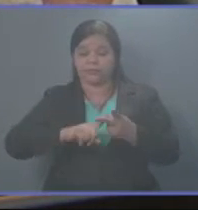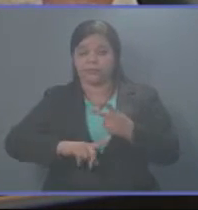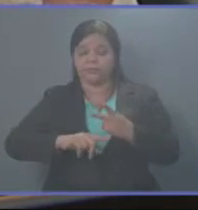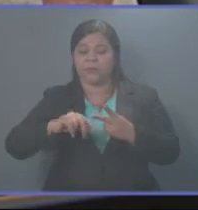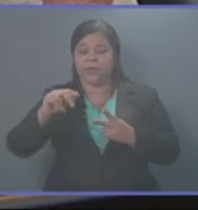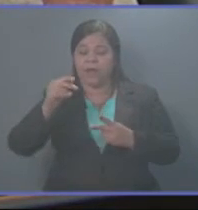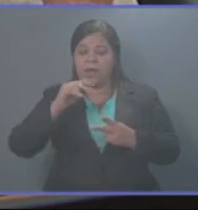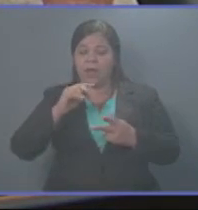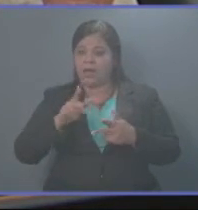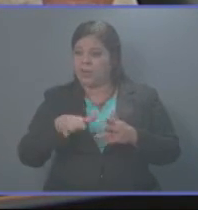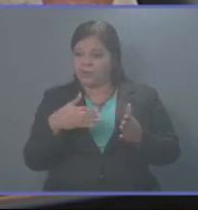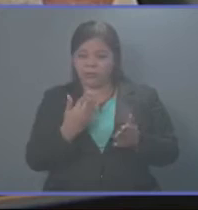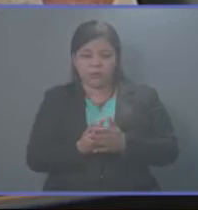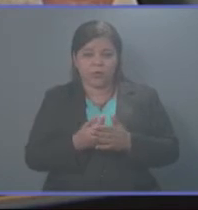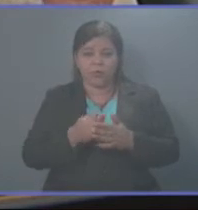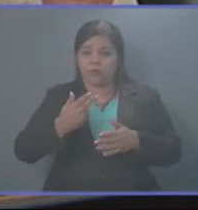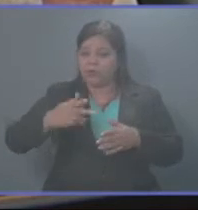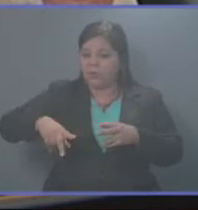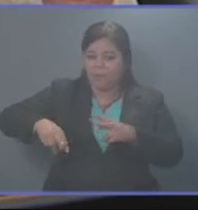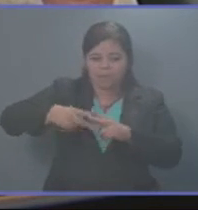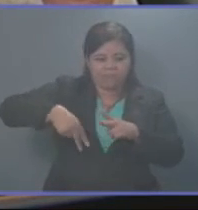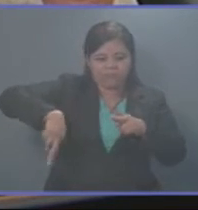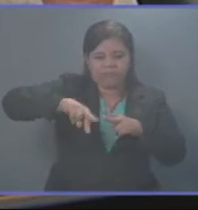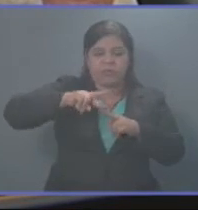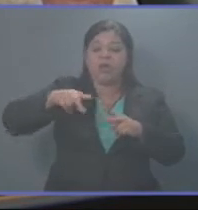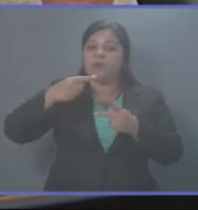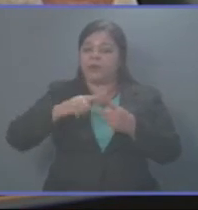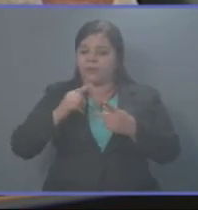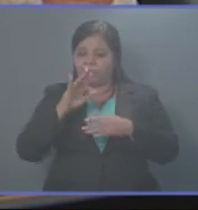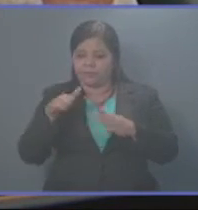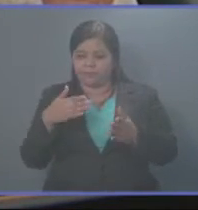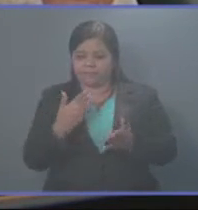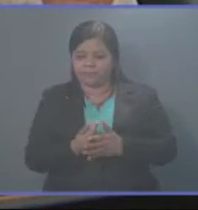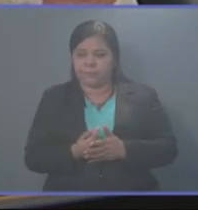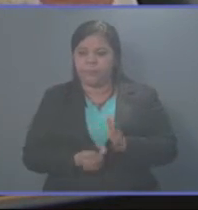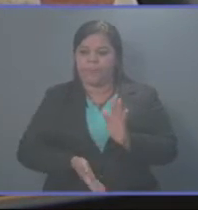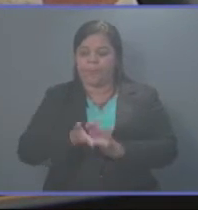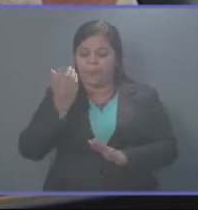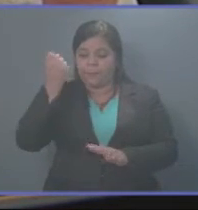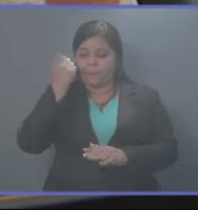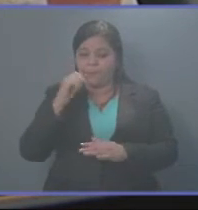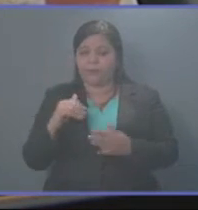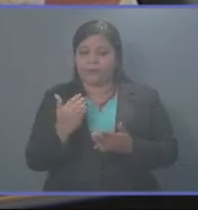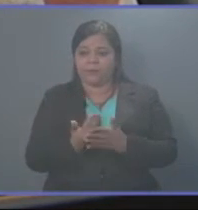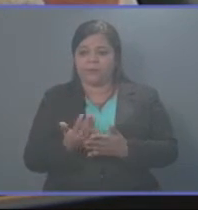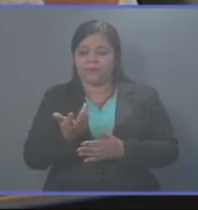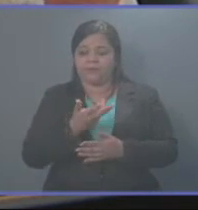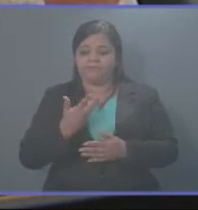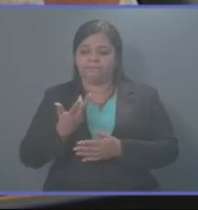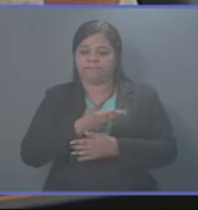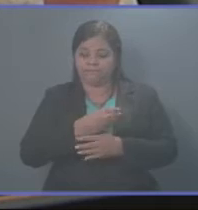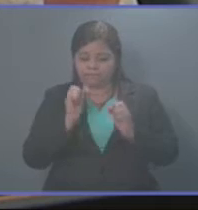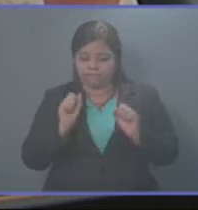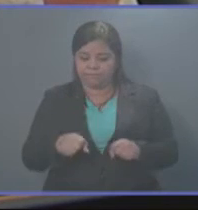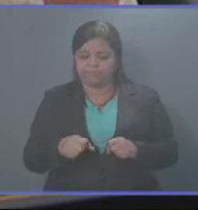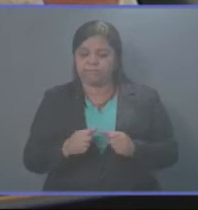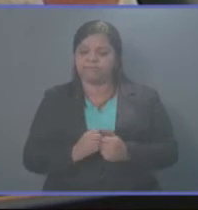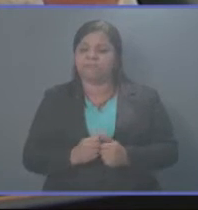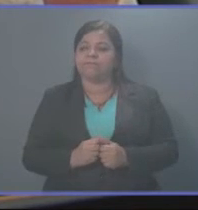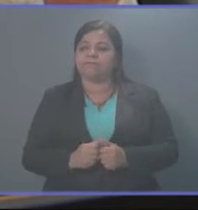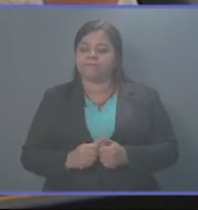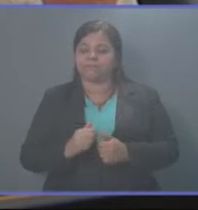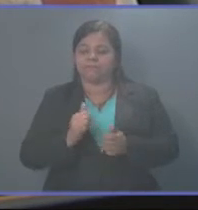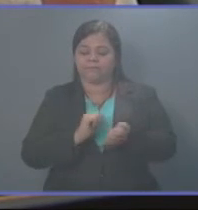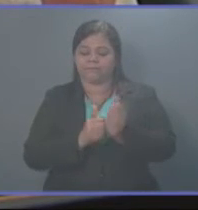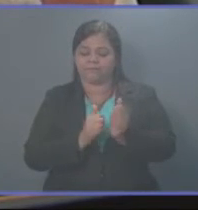karatedo, a las diferentes ramas deportivas que creemos que son importantes, y debemos de acabar con el deporte